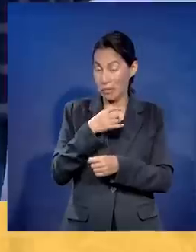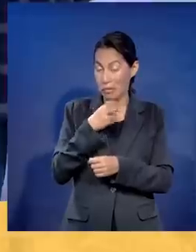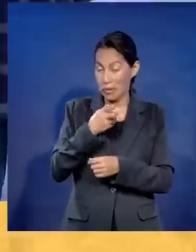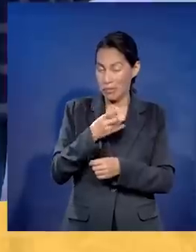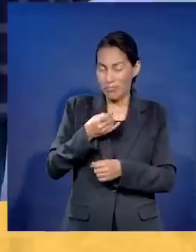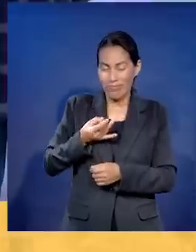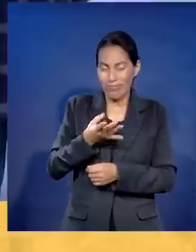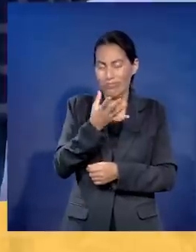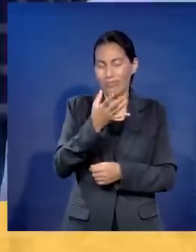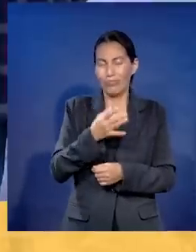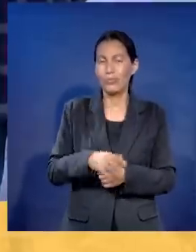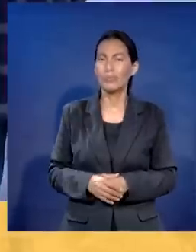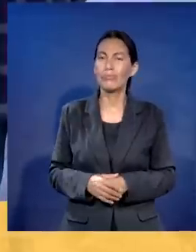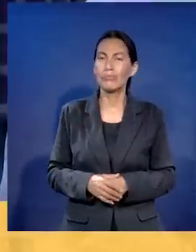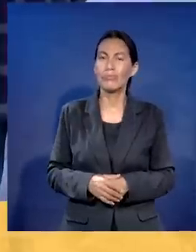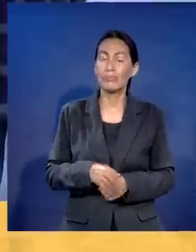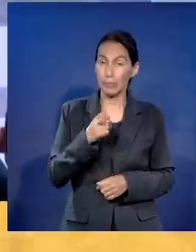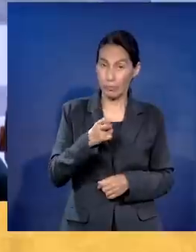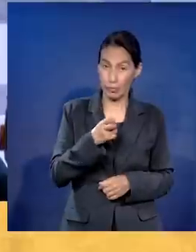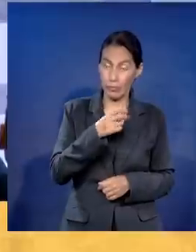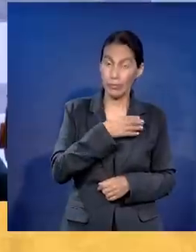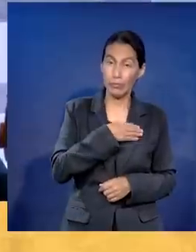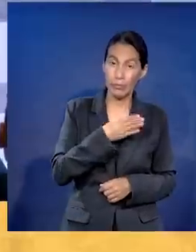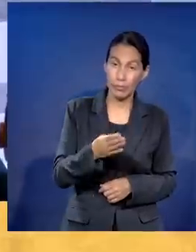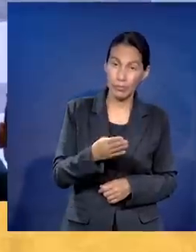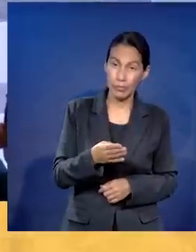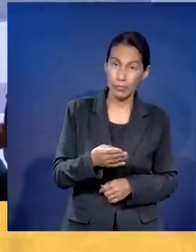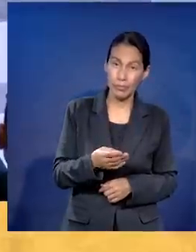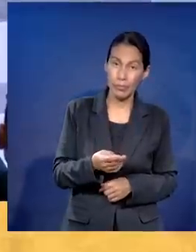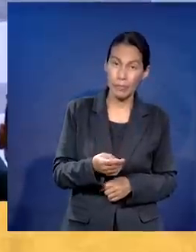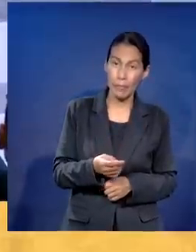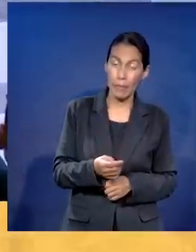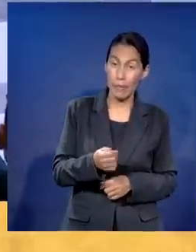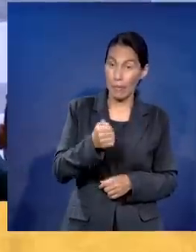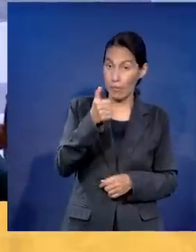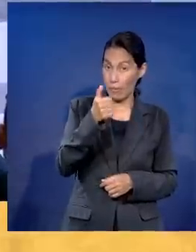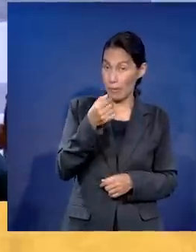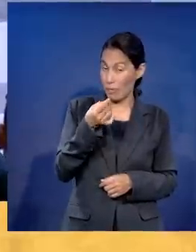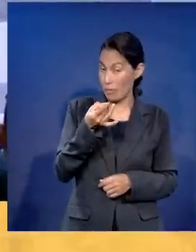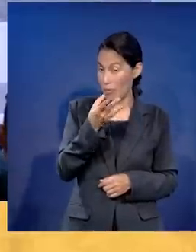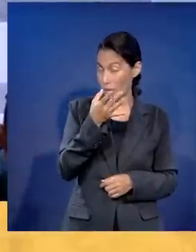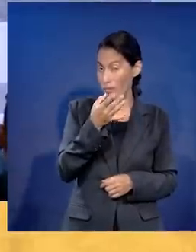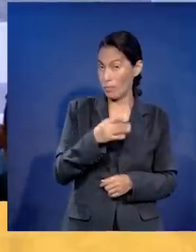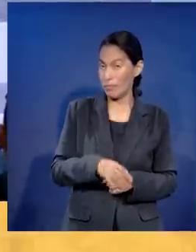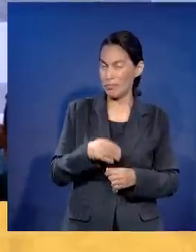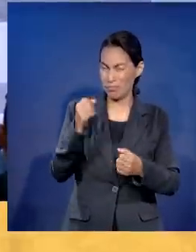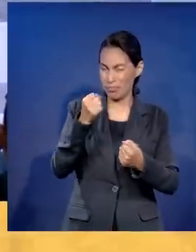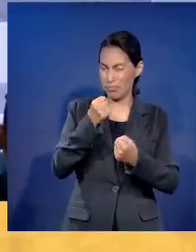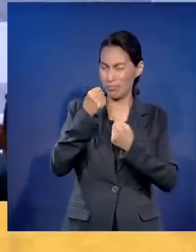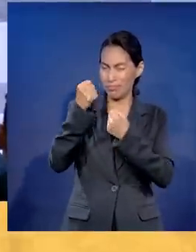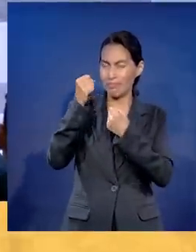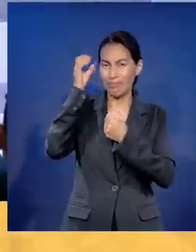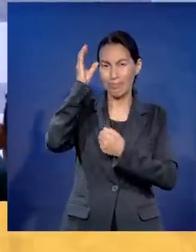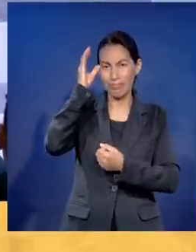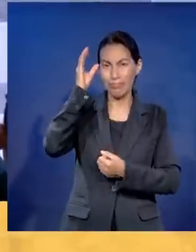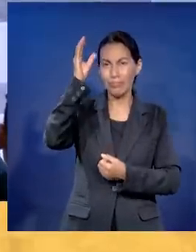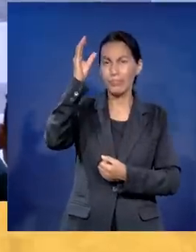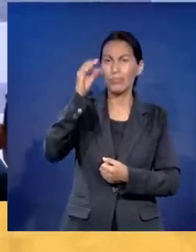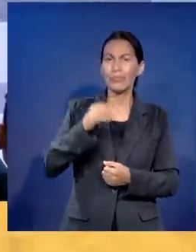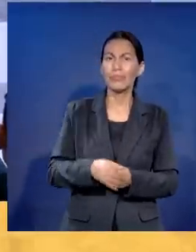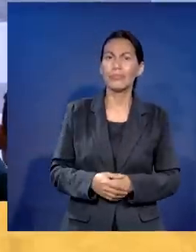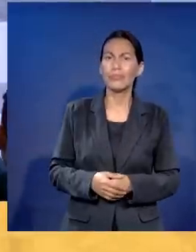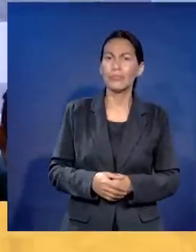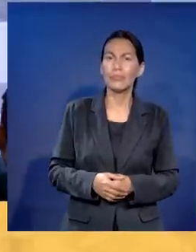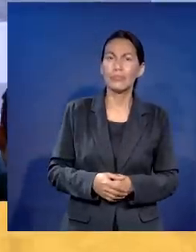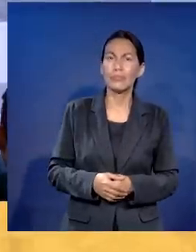cámaras Pero ellos han vencido ese miedo esta noche y eso es bueno Porque eso será lo primero que van a vencer en sus vidas con